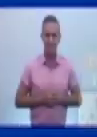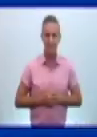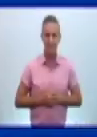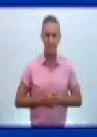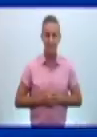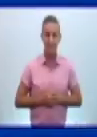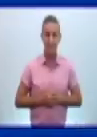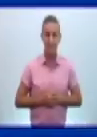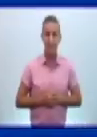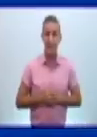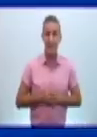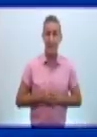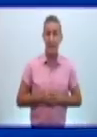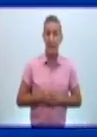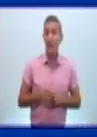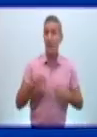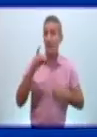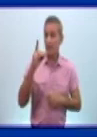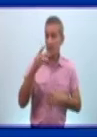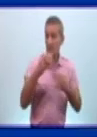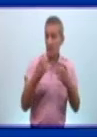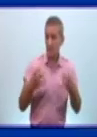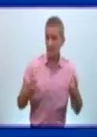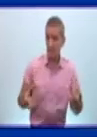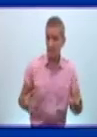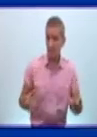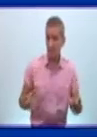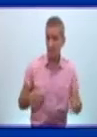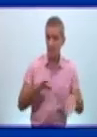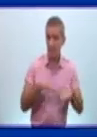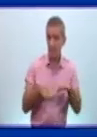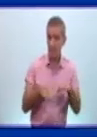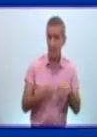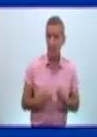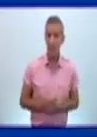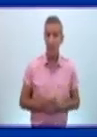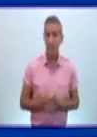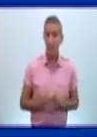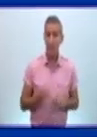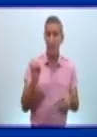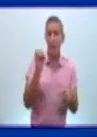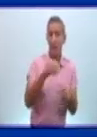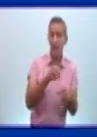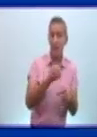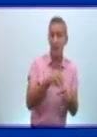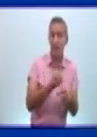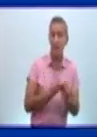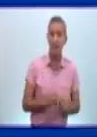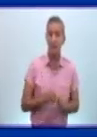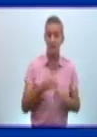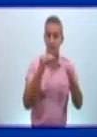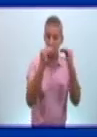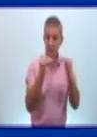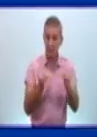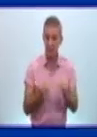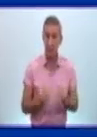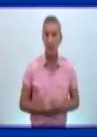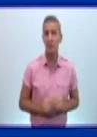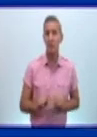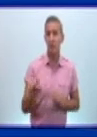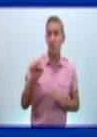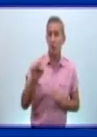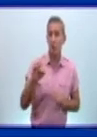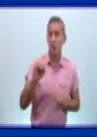También las disoluciones, según el estado de agregación en que se encuentran, se pueden clasificar como disoluciones